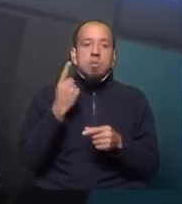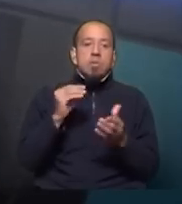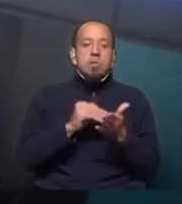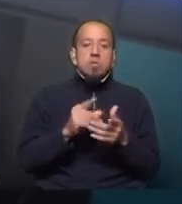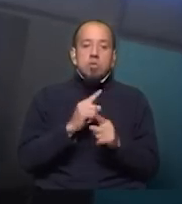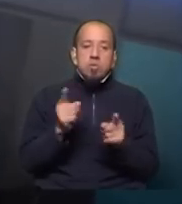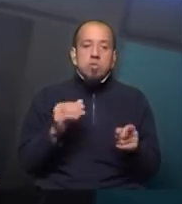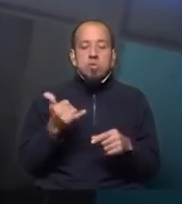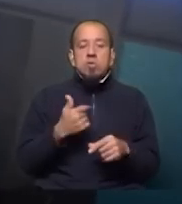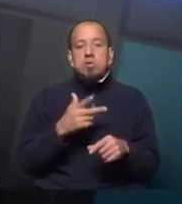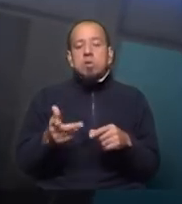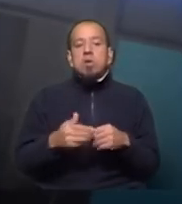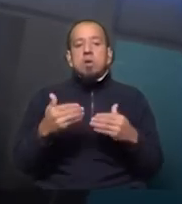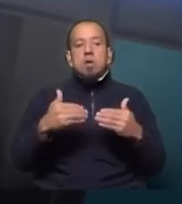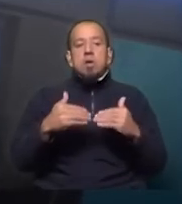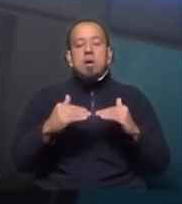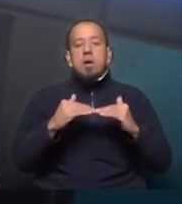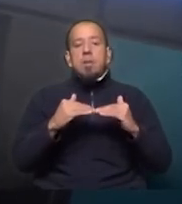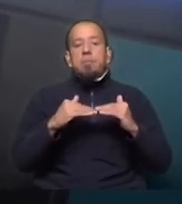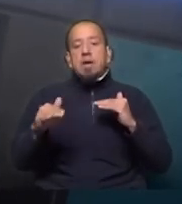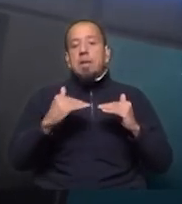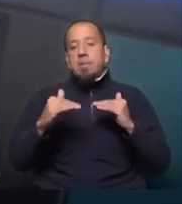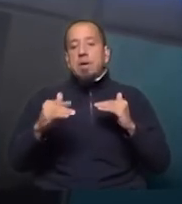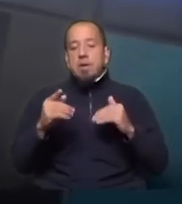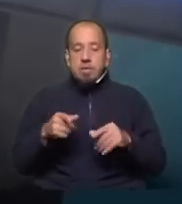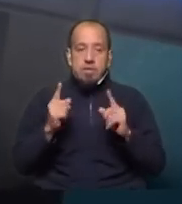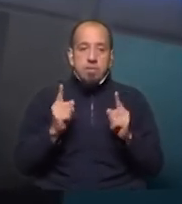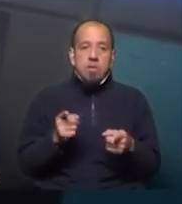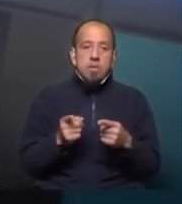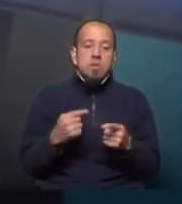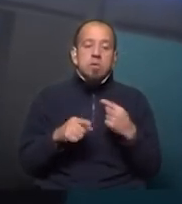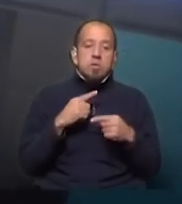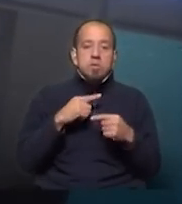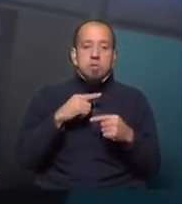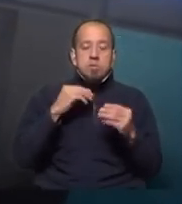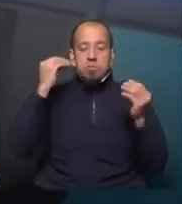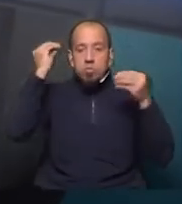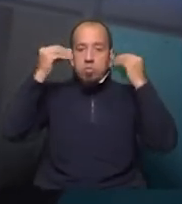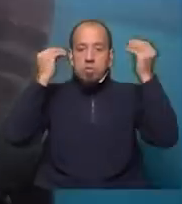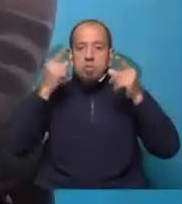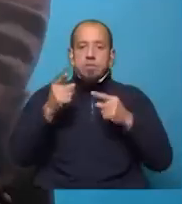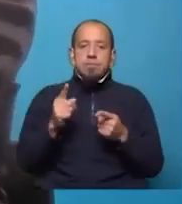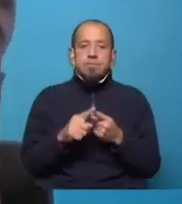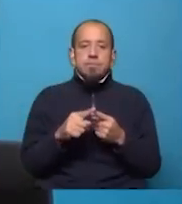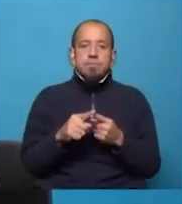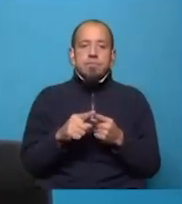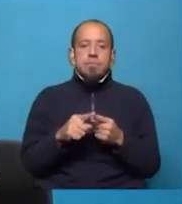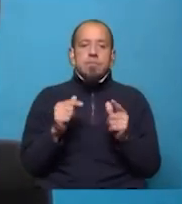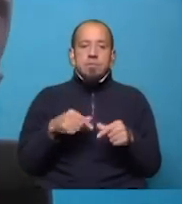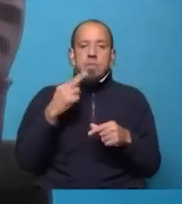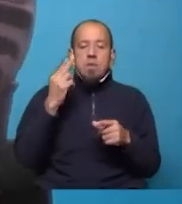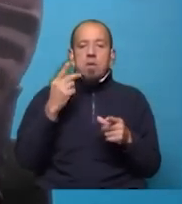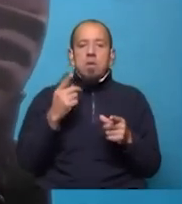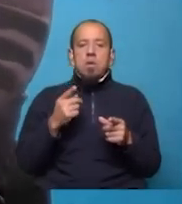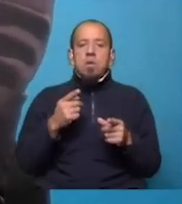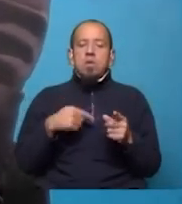esta ya pasó con Panamá también por la misma operatoria Este Entonces es preocupante ya vamos a ir a las herramientas que hoy tiene el Uruguay